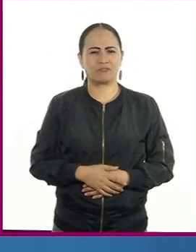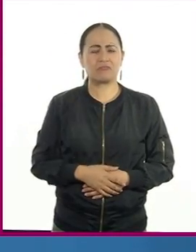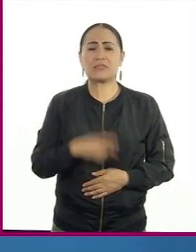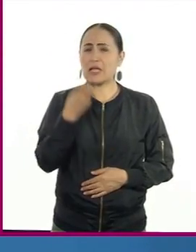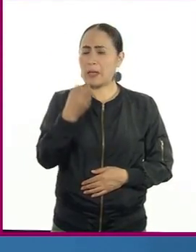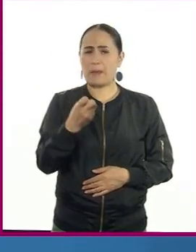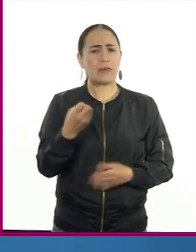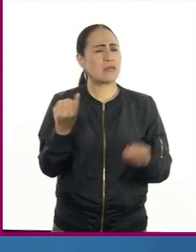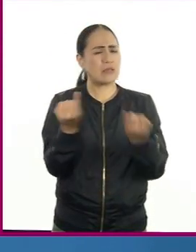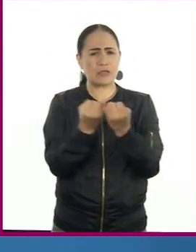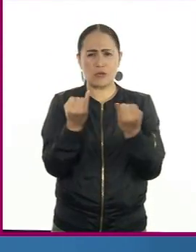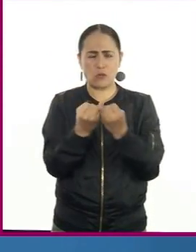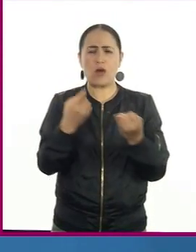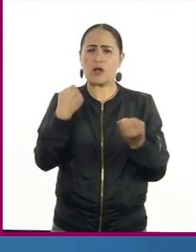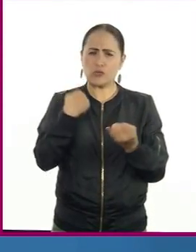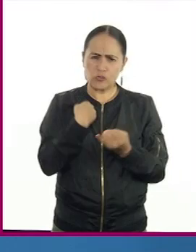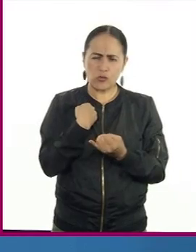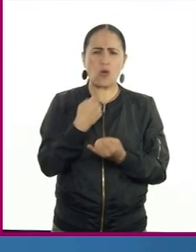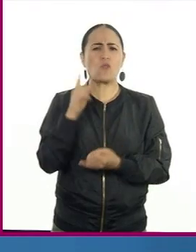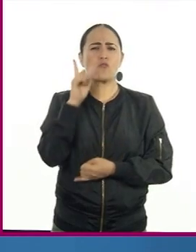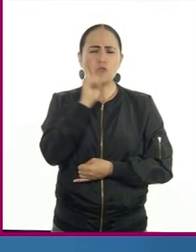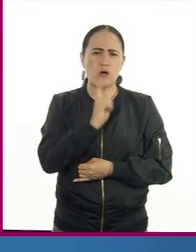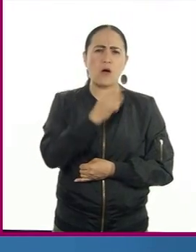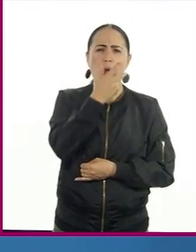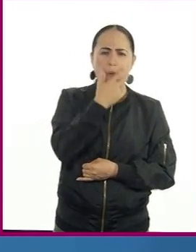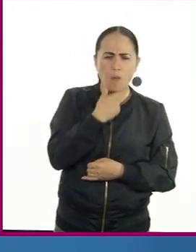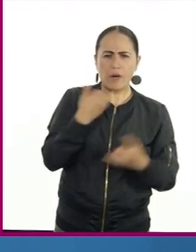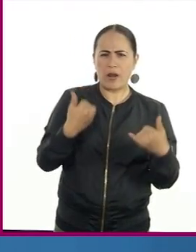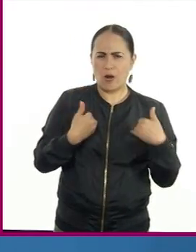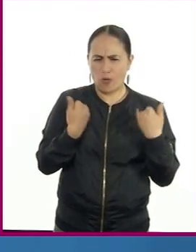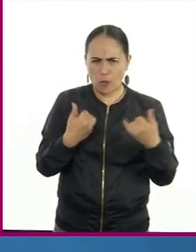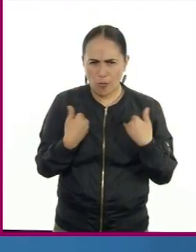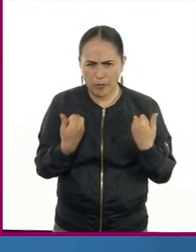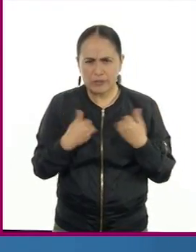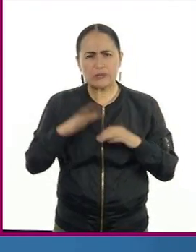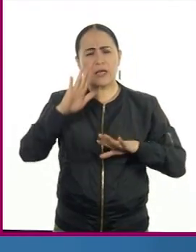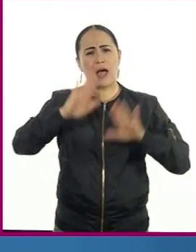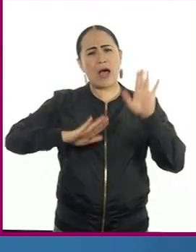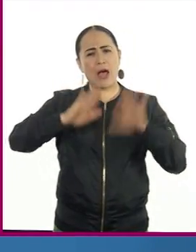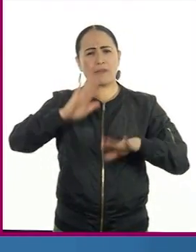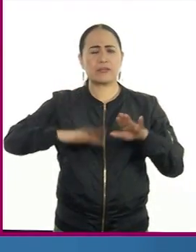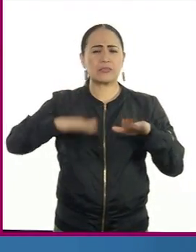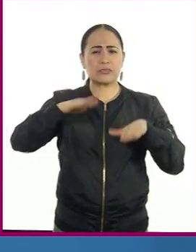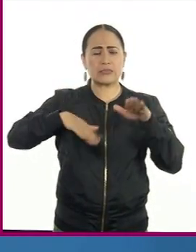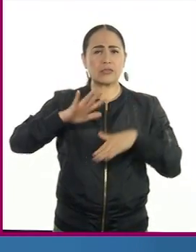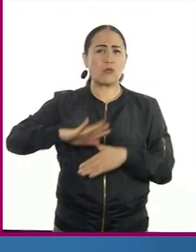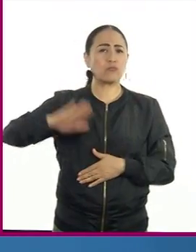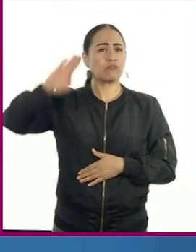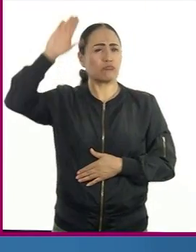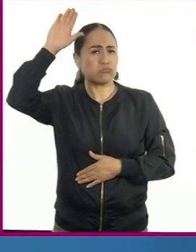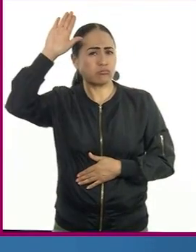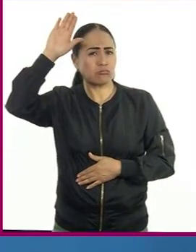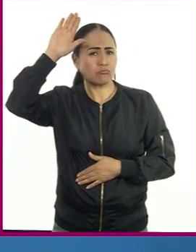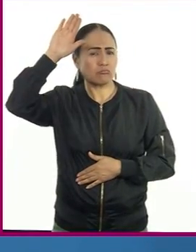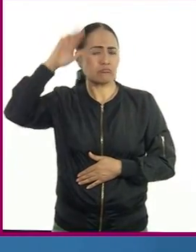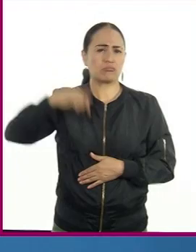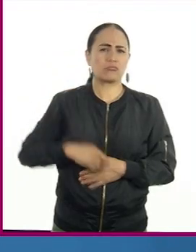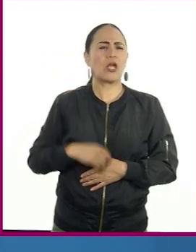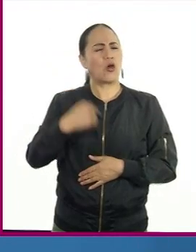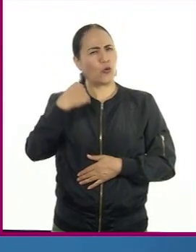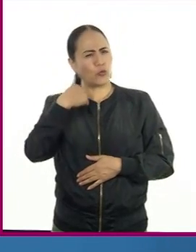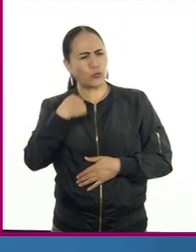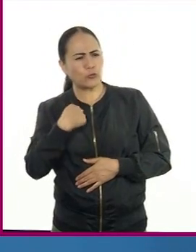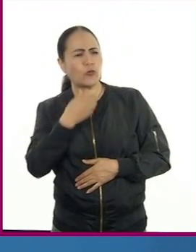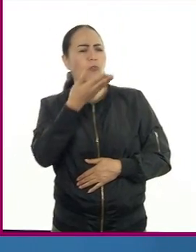de la igualdad cuando las y los adolescentes solicitan la palabra mediante la mano levantada y les voy